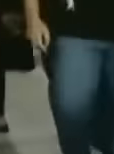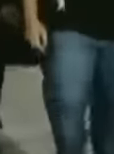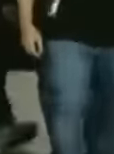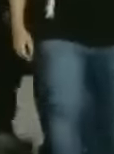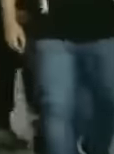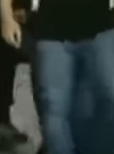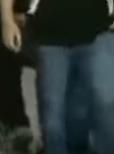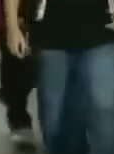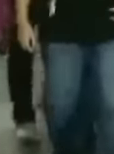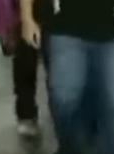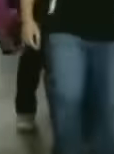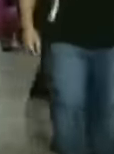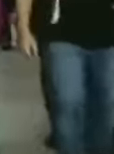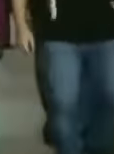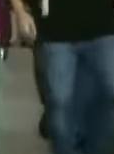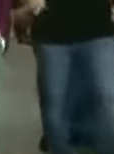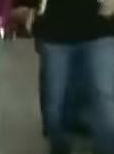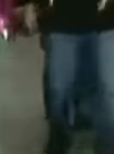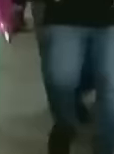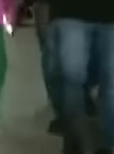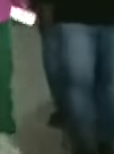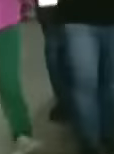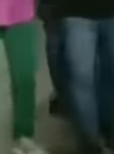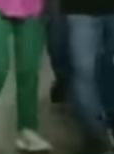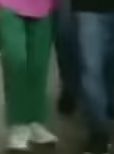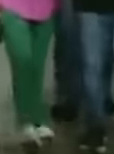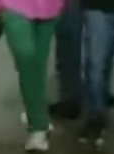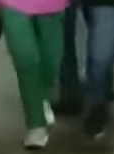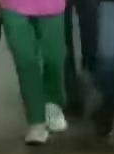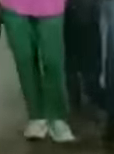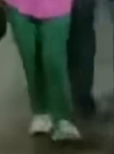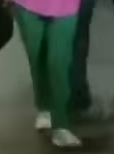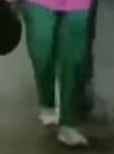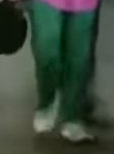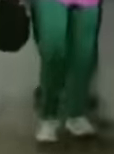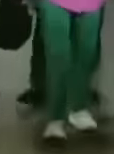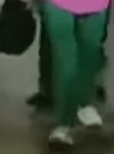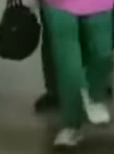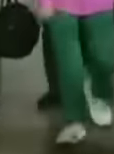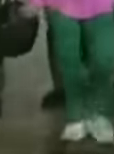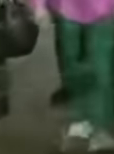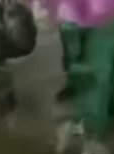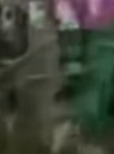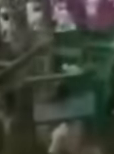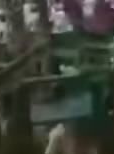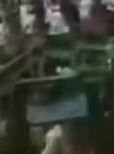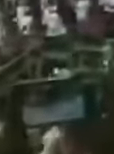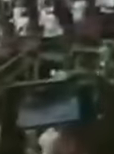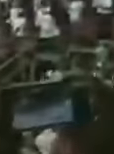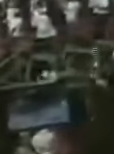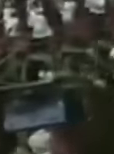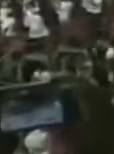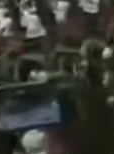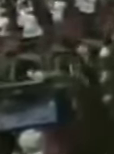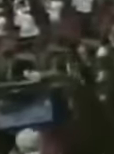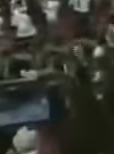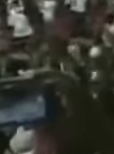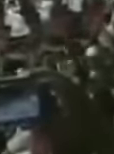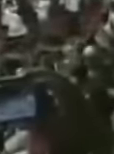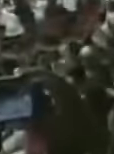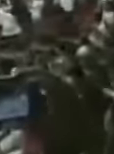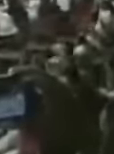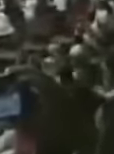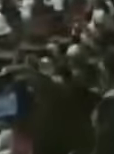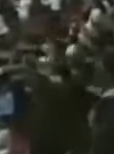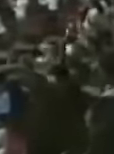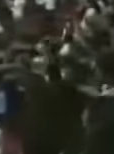algarabía. Más temprano, recordemos que el jefe de Estado publicaba en su red social X a 11 años el golpe de timón y